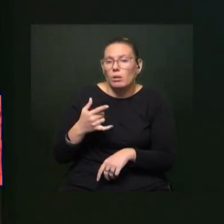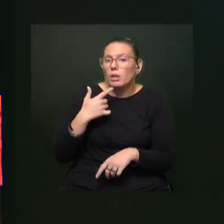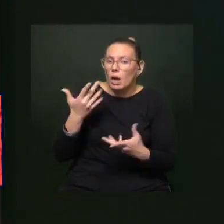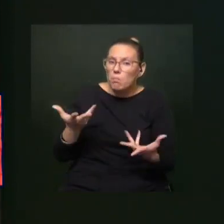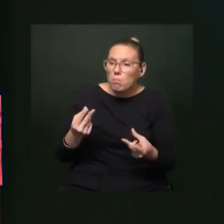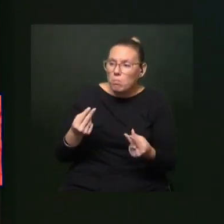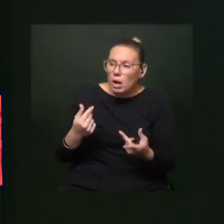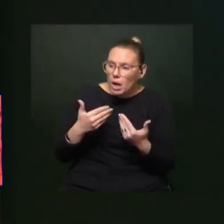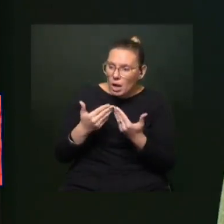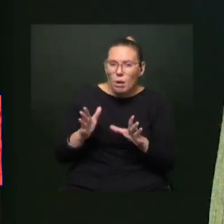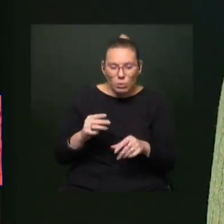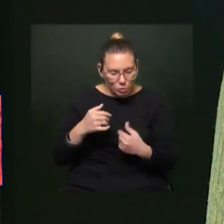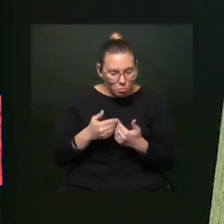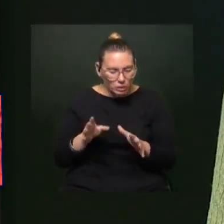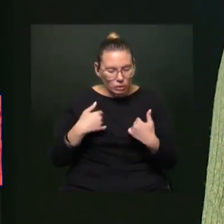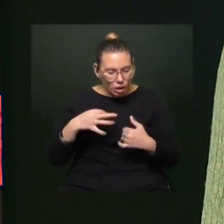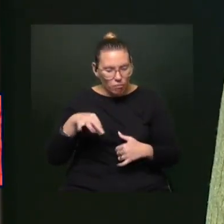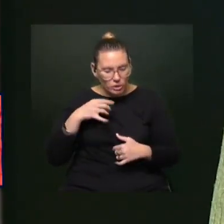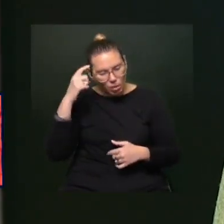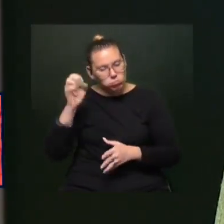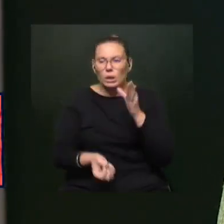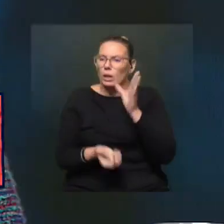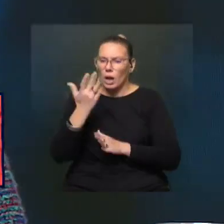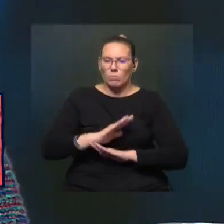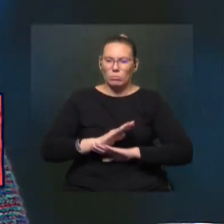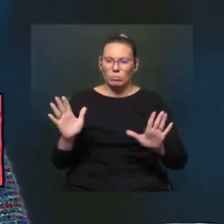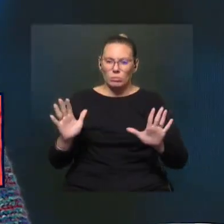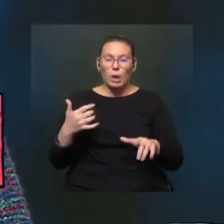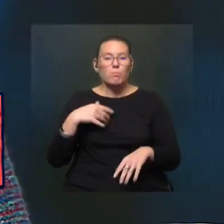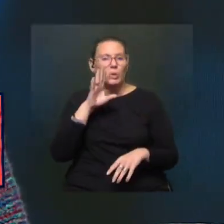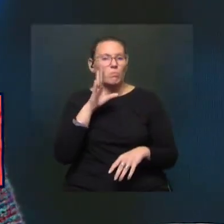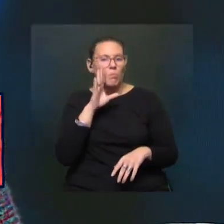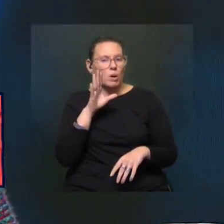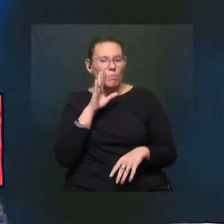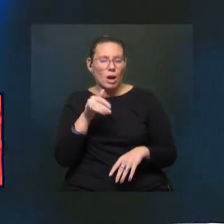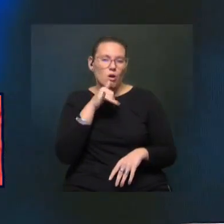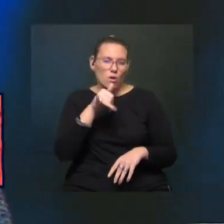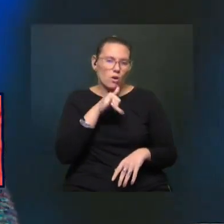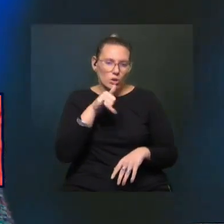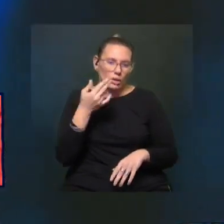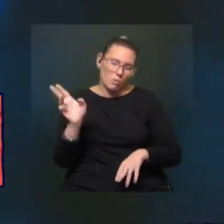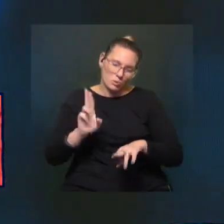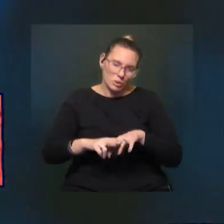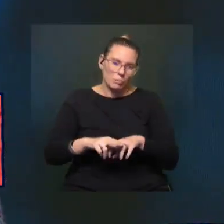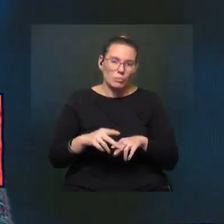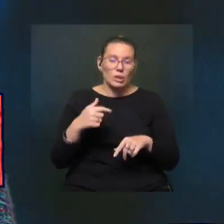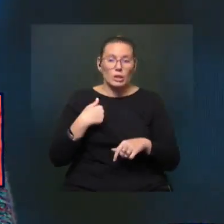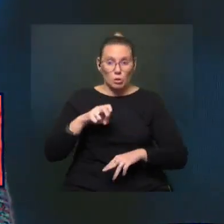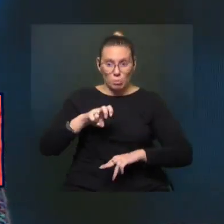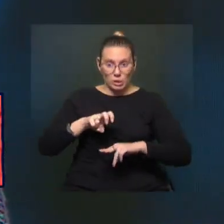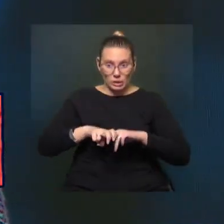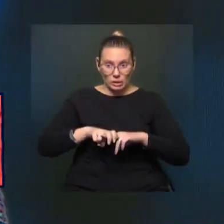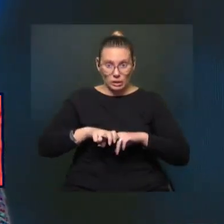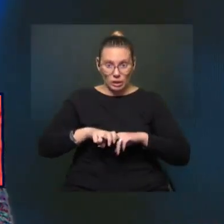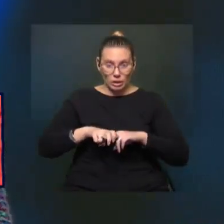cuándo dijiste mi vida es crear Mira mi mamá contaba porque soy falleció que me sentaban